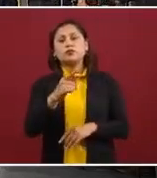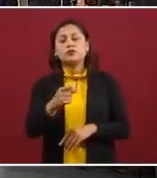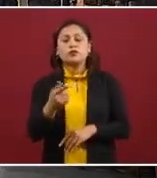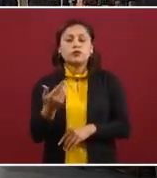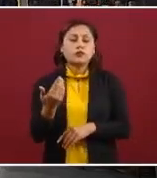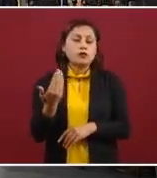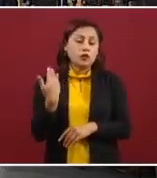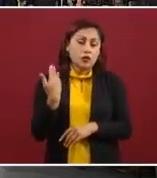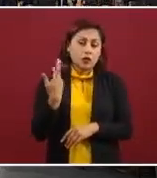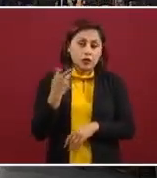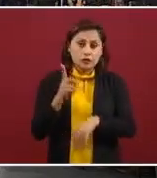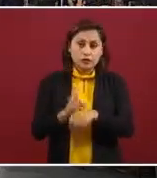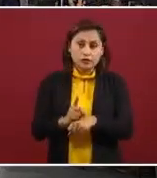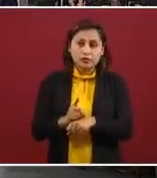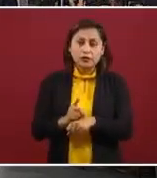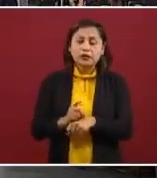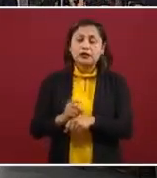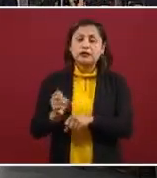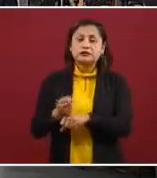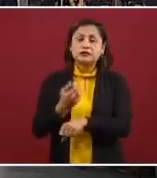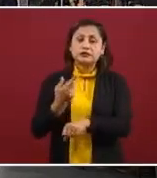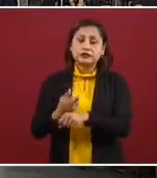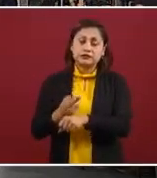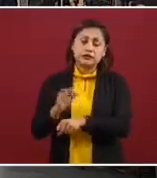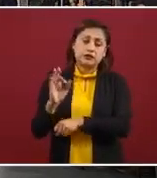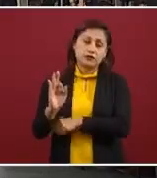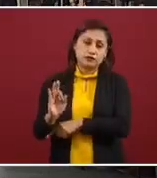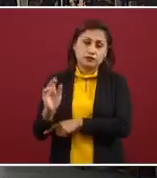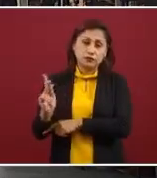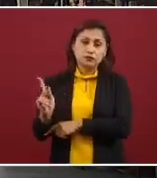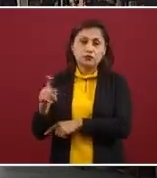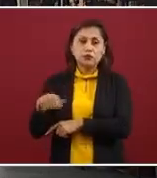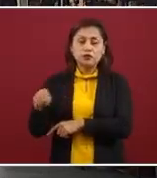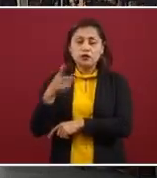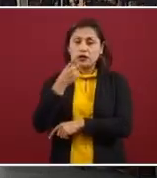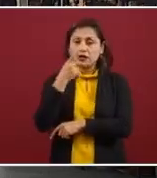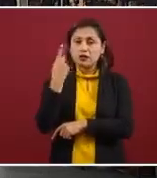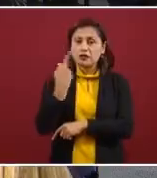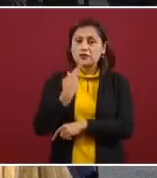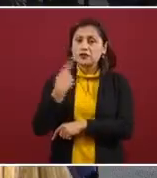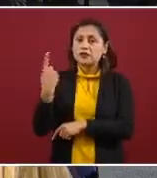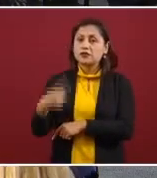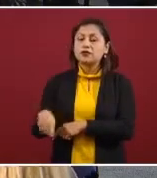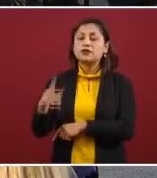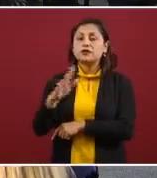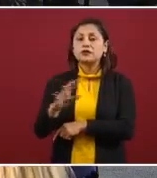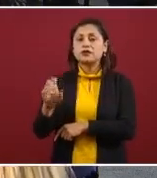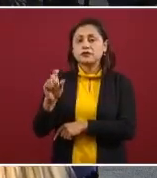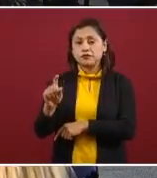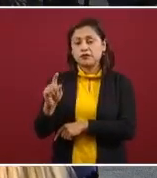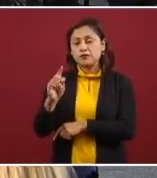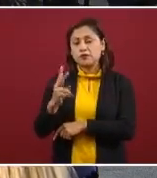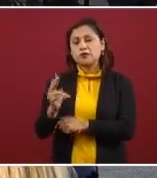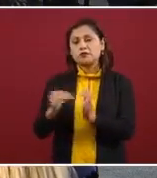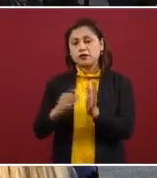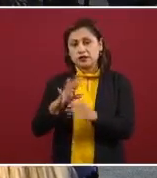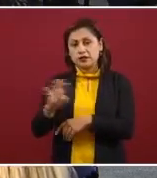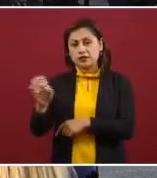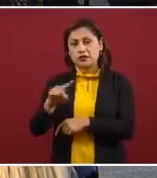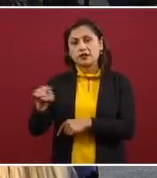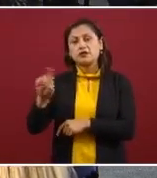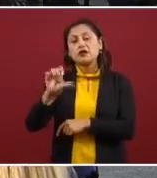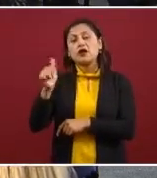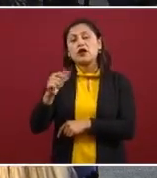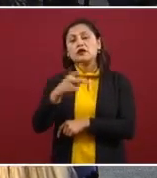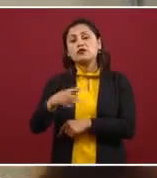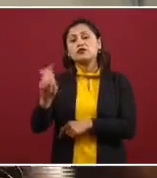la Función Pública señaló que había puesto sanciones económicas por 3.596 millones de pesos a 237